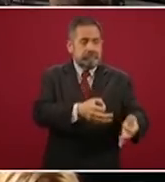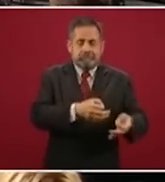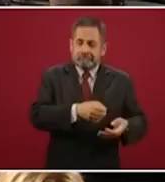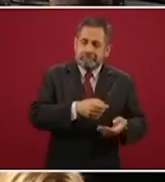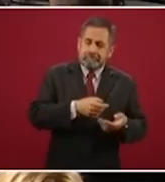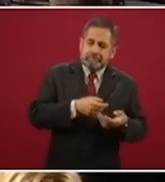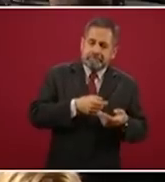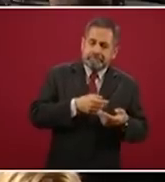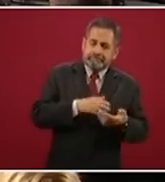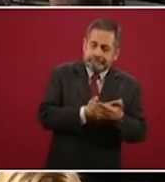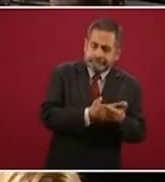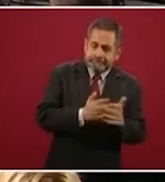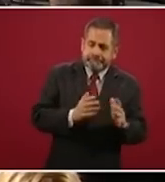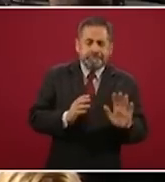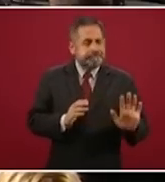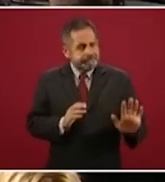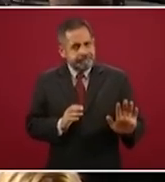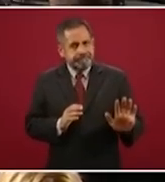necesitamos